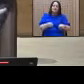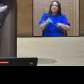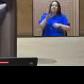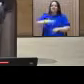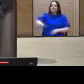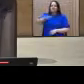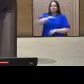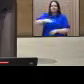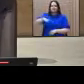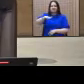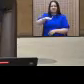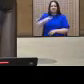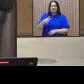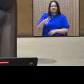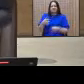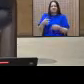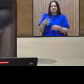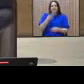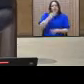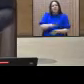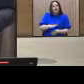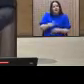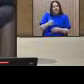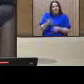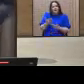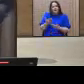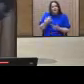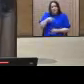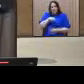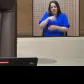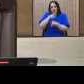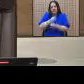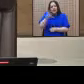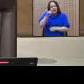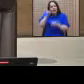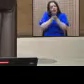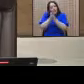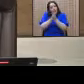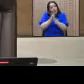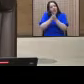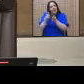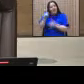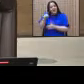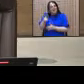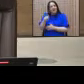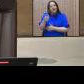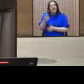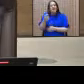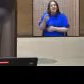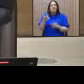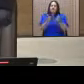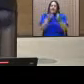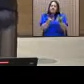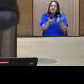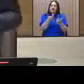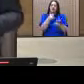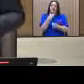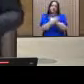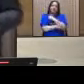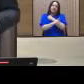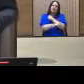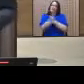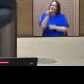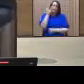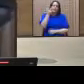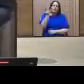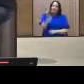zona y que mal haríamos en no aprovechar esa riqueza con la que cuenta este país. No lo